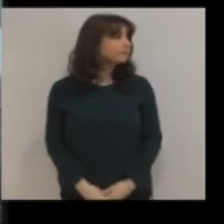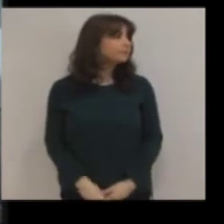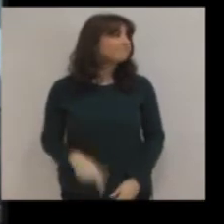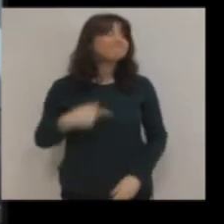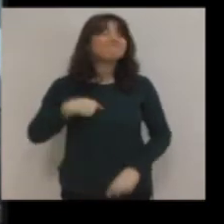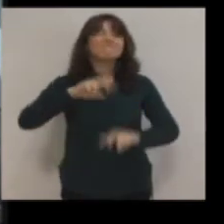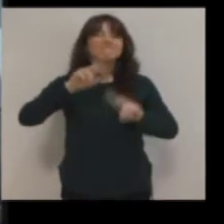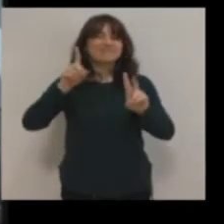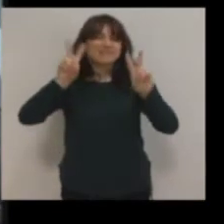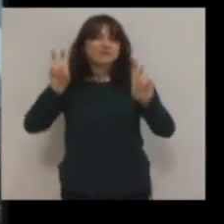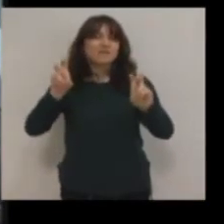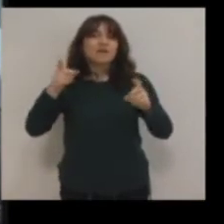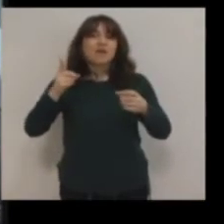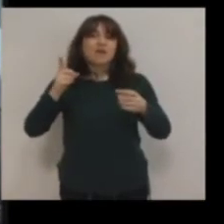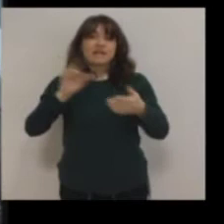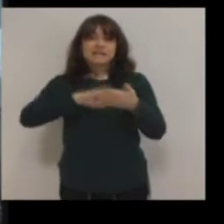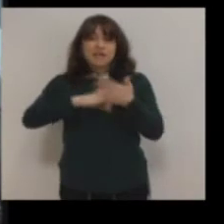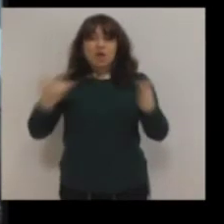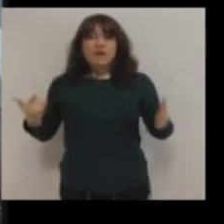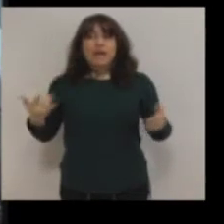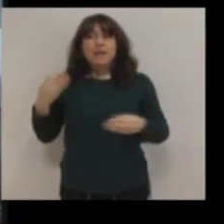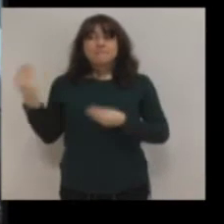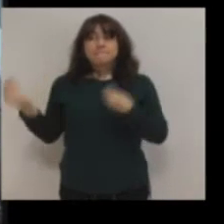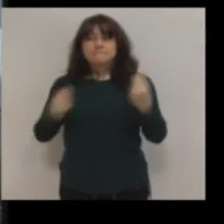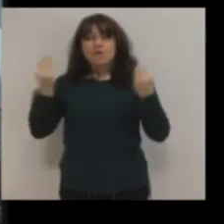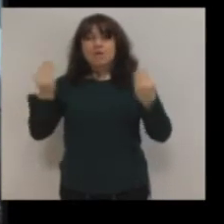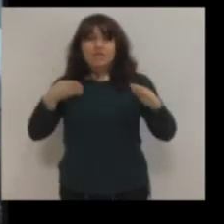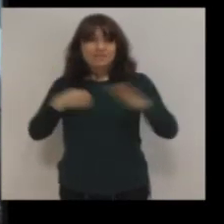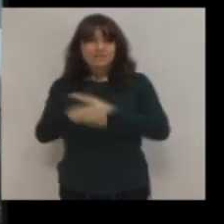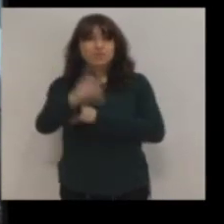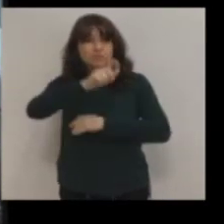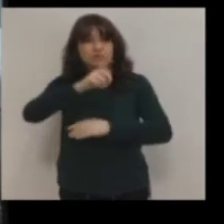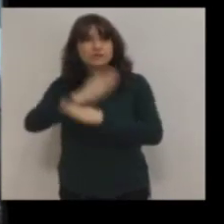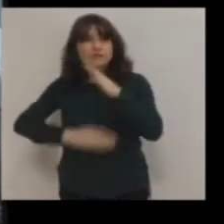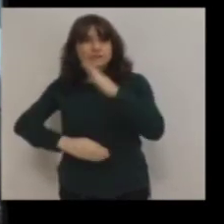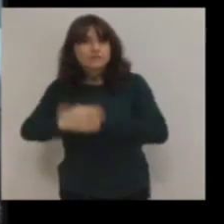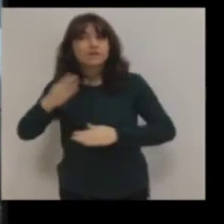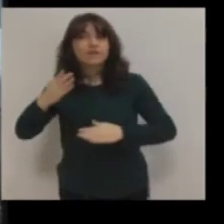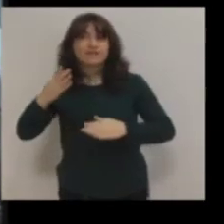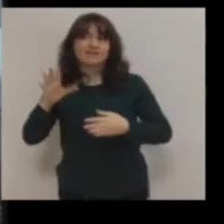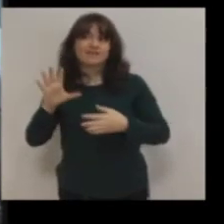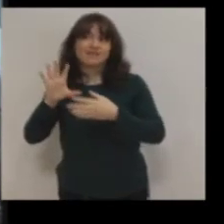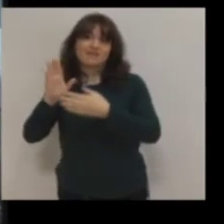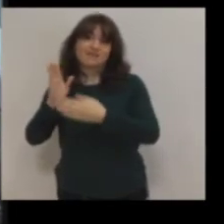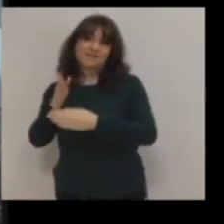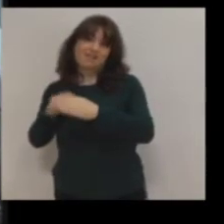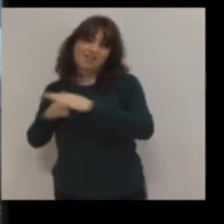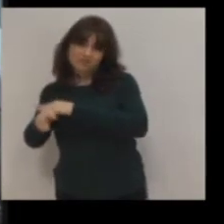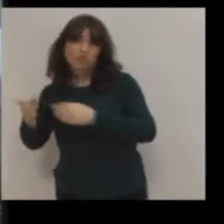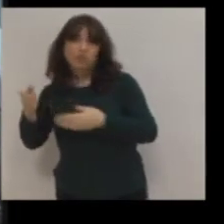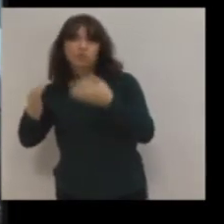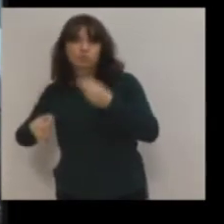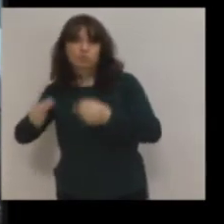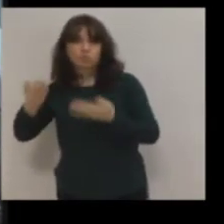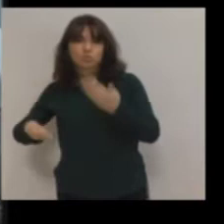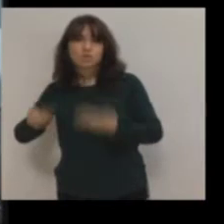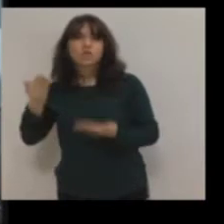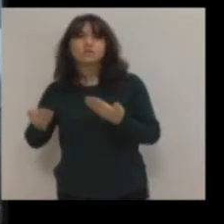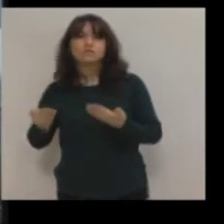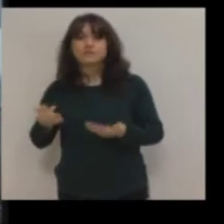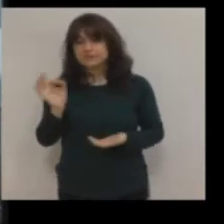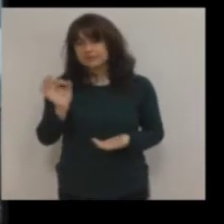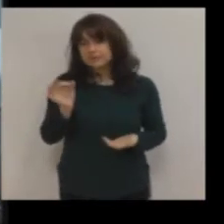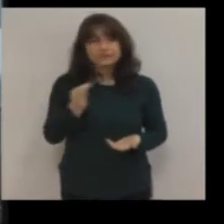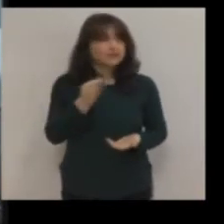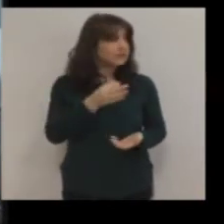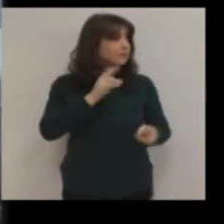Sobre si las tecnologías han mejorado el acceso de las personas con discapacidad a la justicia. Evidentemente a todos los ciudadanos, pero en concreto a